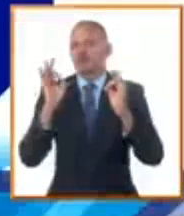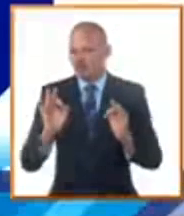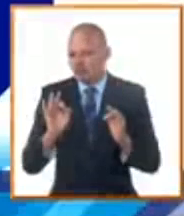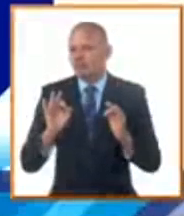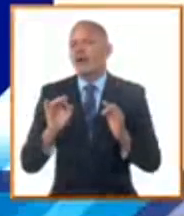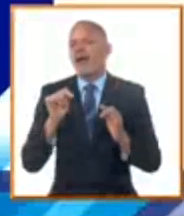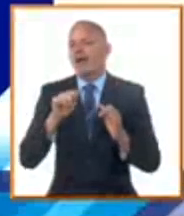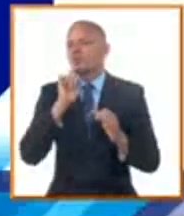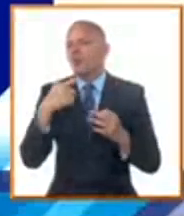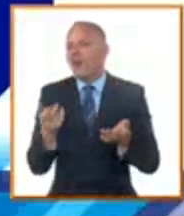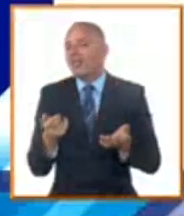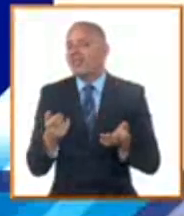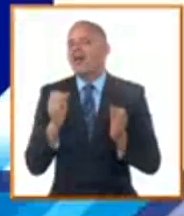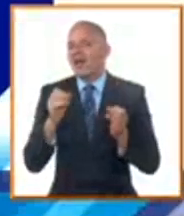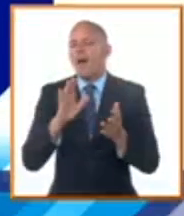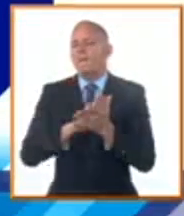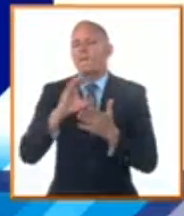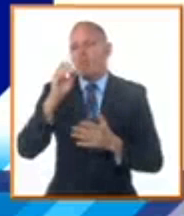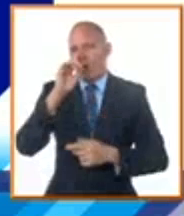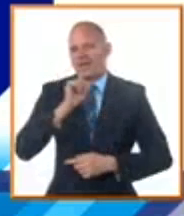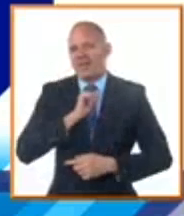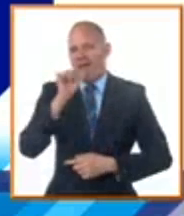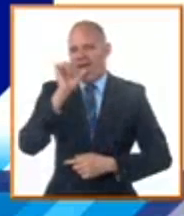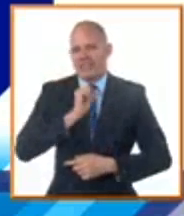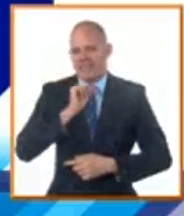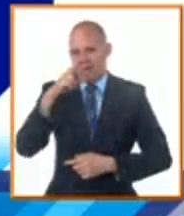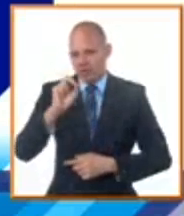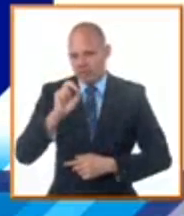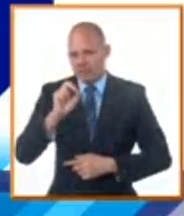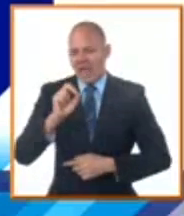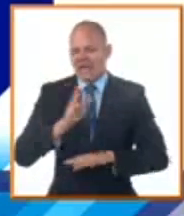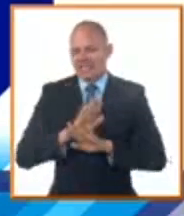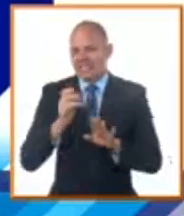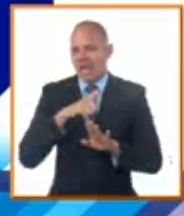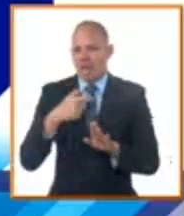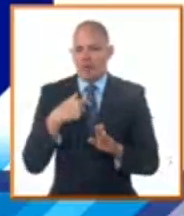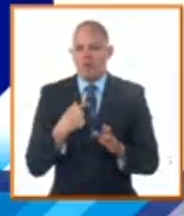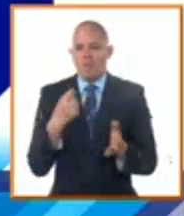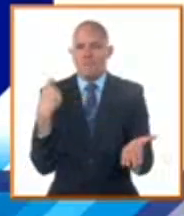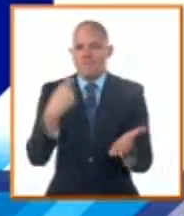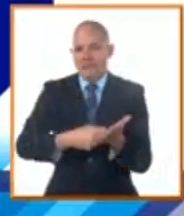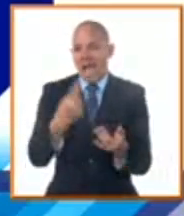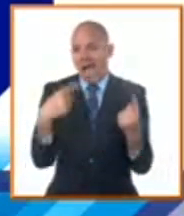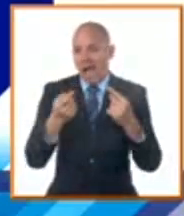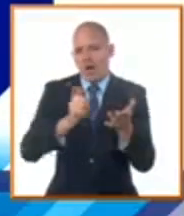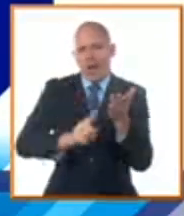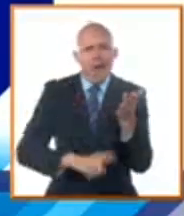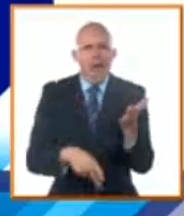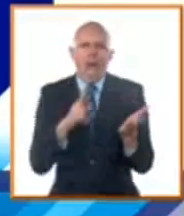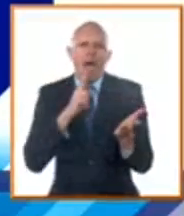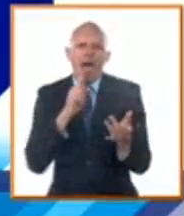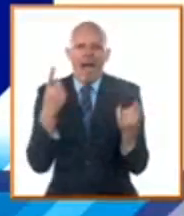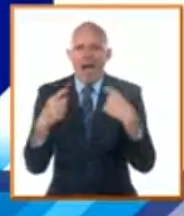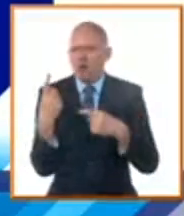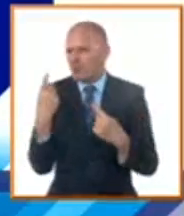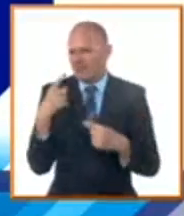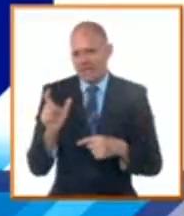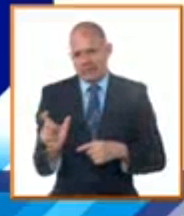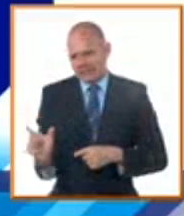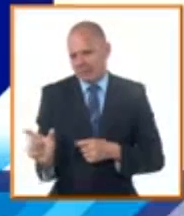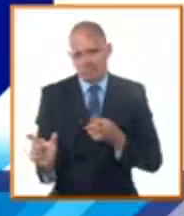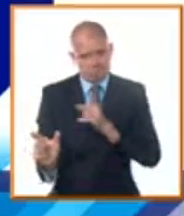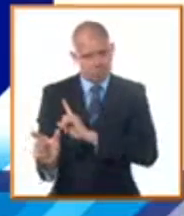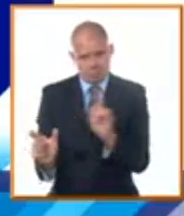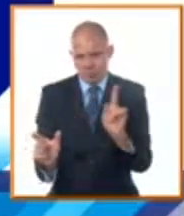titular de la línea. De ahí que el carnet de identidad es validado contra el titular y cualquier gestión que se haga posteriormente